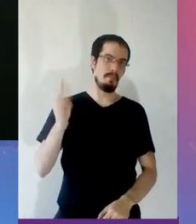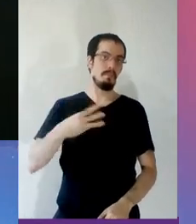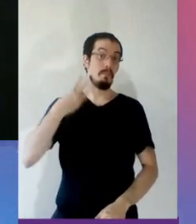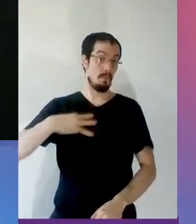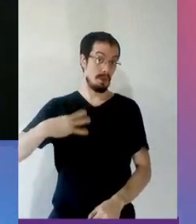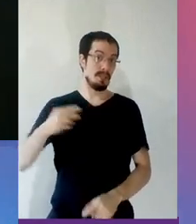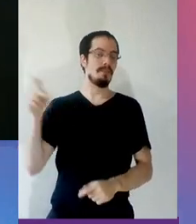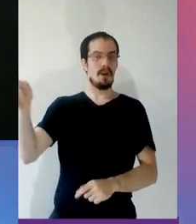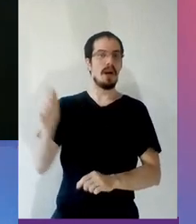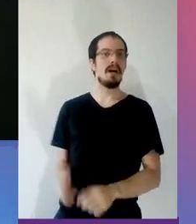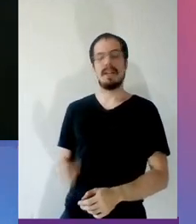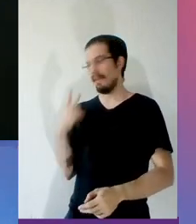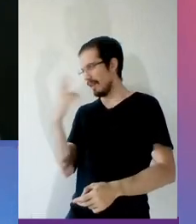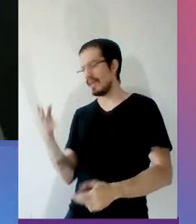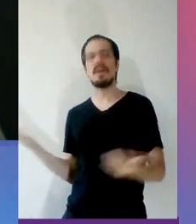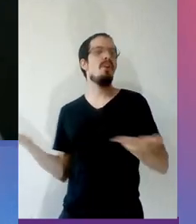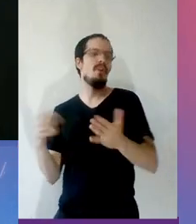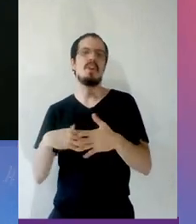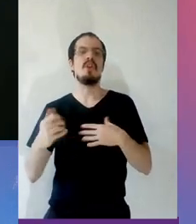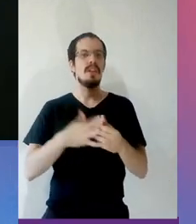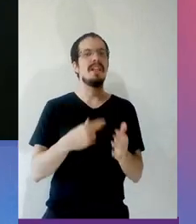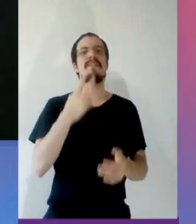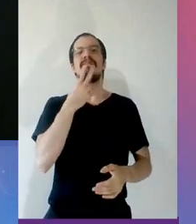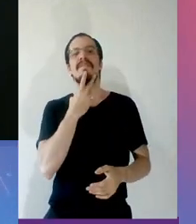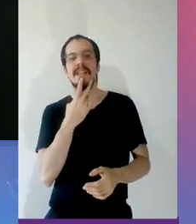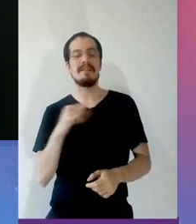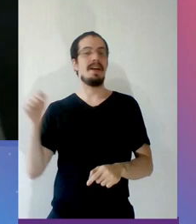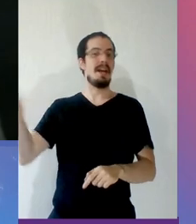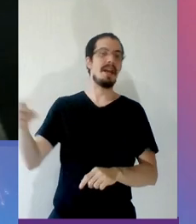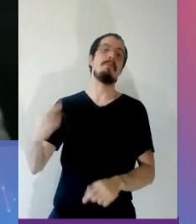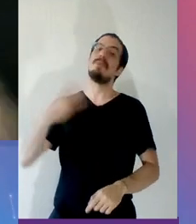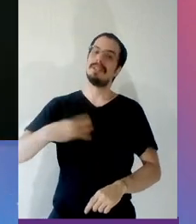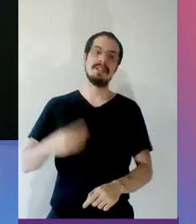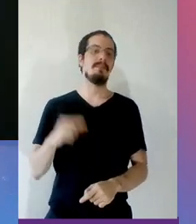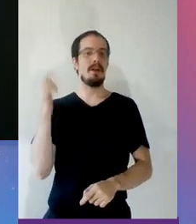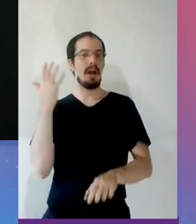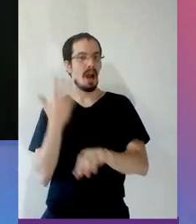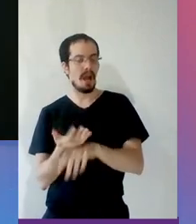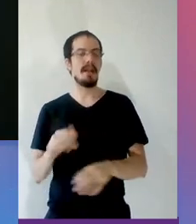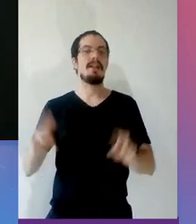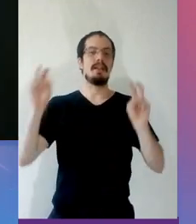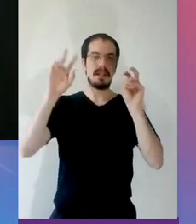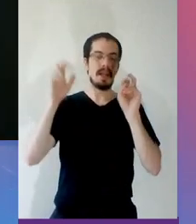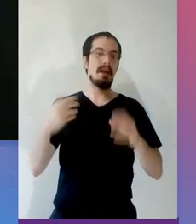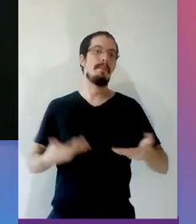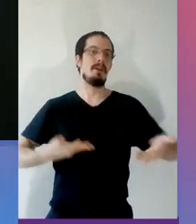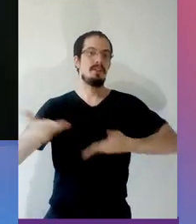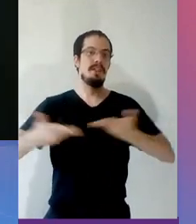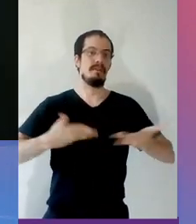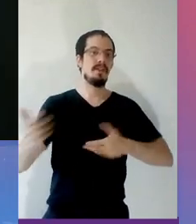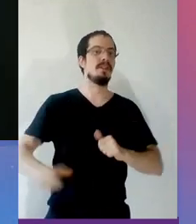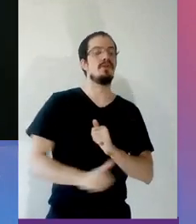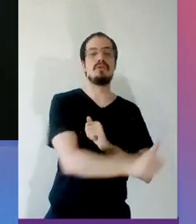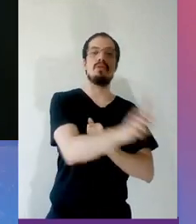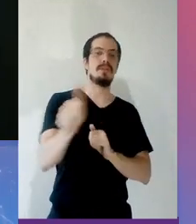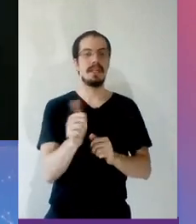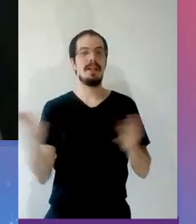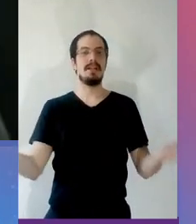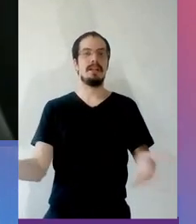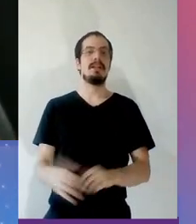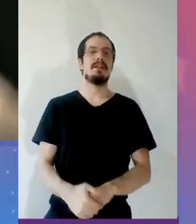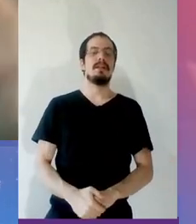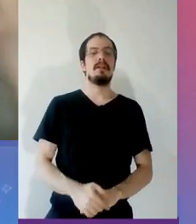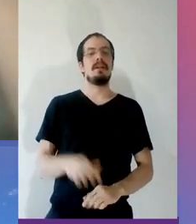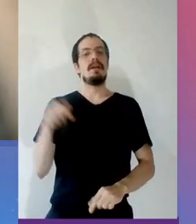la gente hace su vida cotidiana, donde tiene los servicios sociales directamente en su territorio. Pero